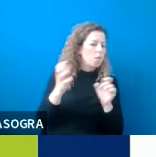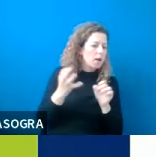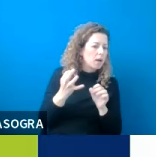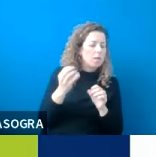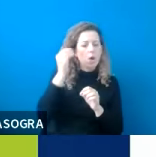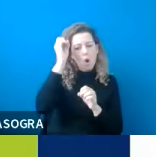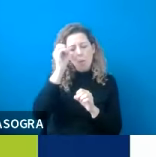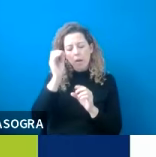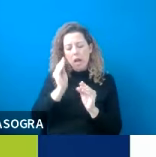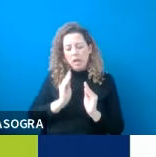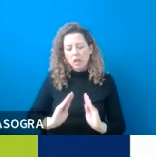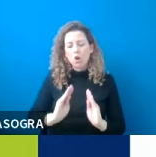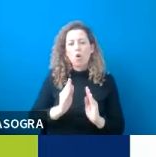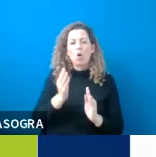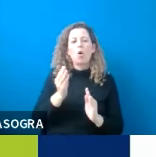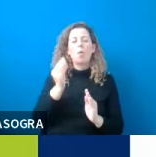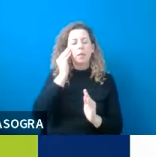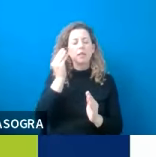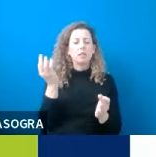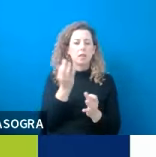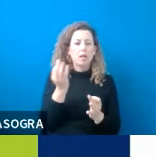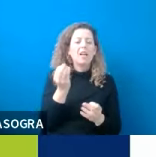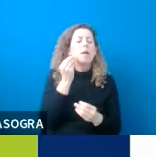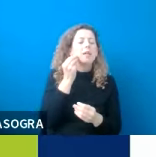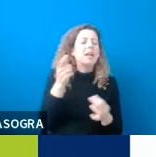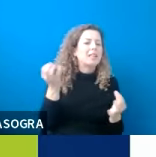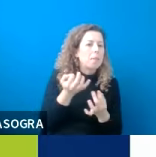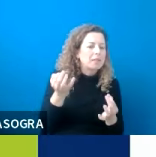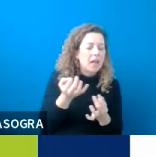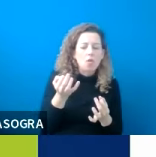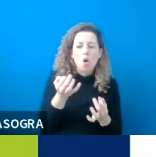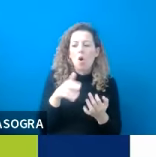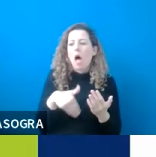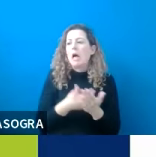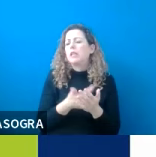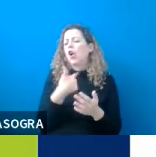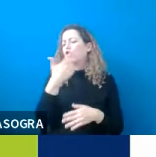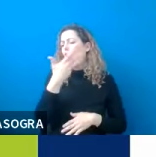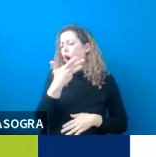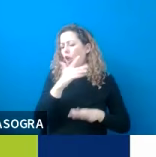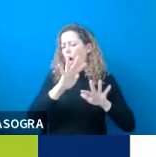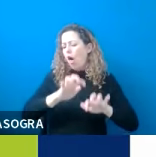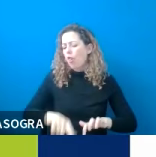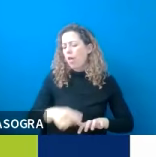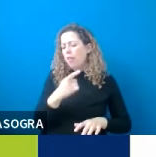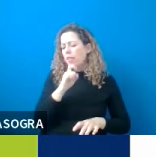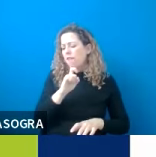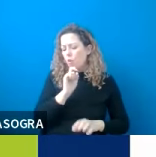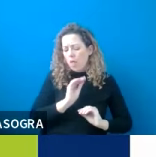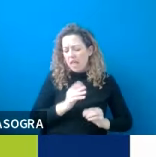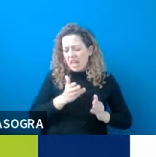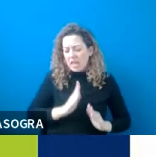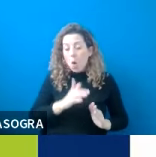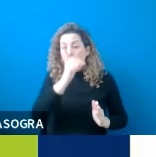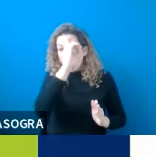percepción tienen de su hijo, qué creen que está pasando, hasta qué punto conocen ciertas dificultades de su hijo que a lo